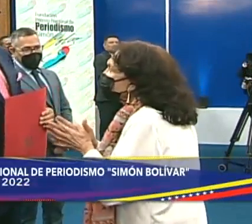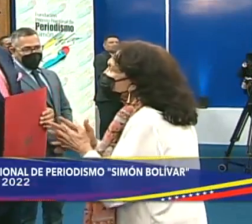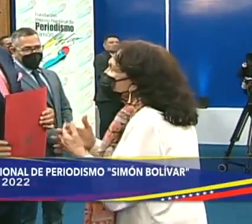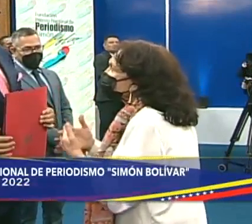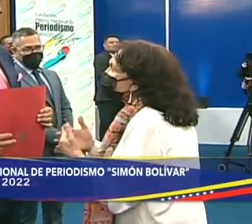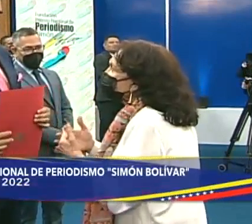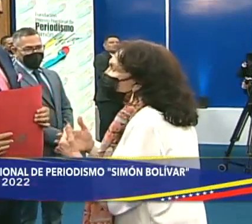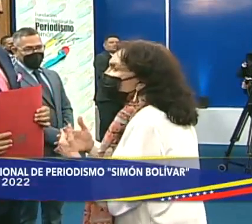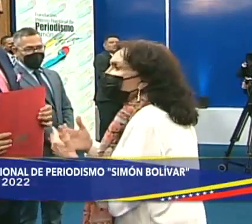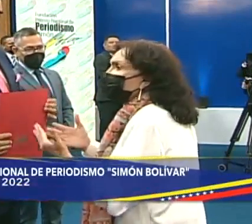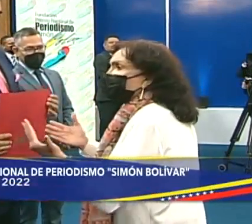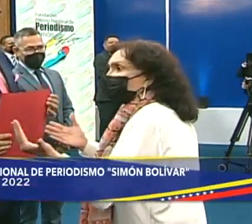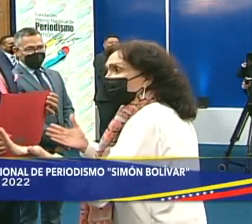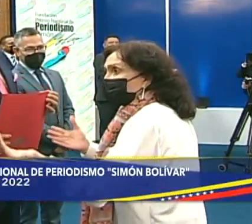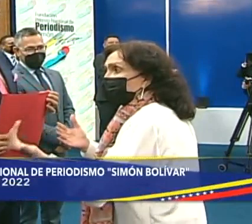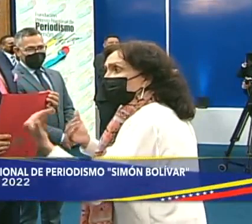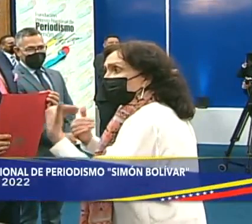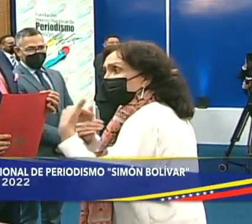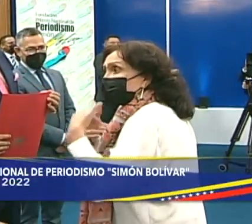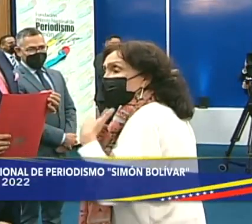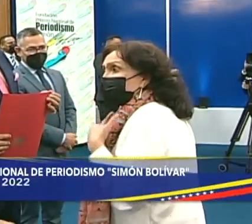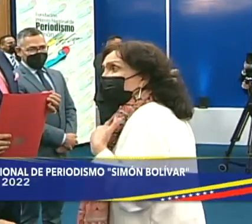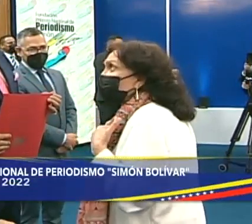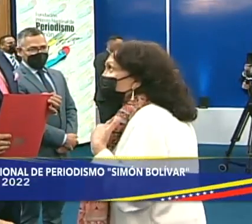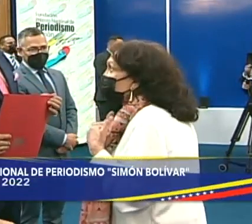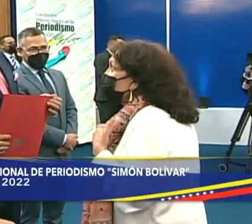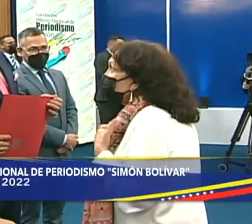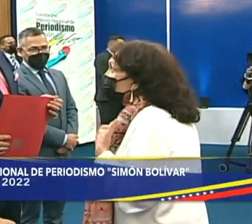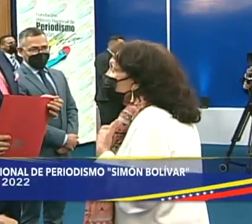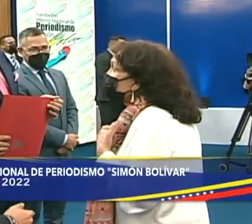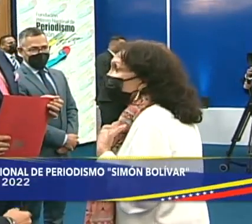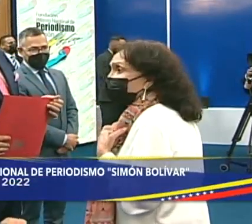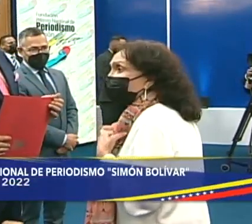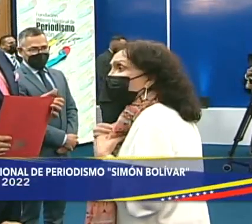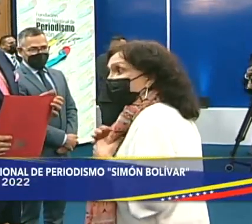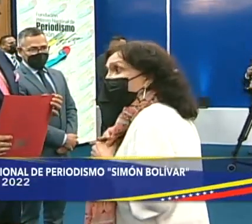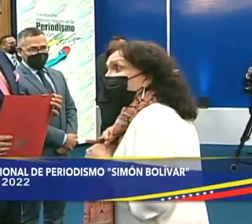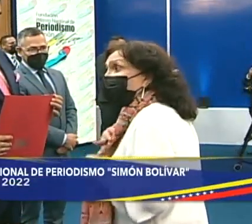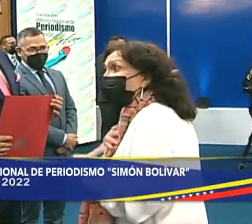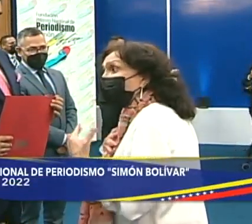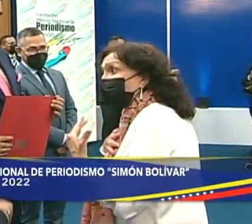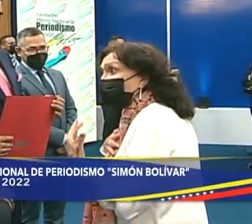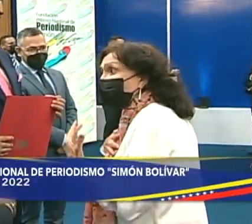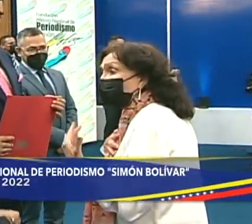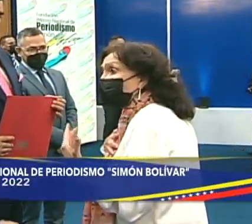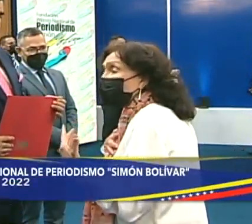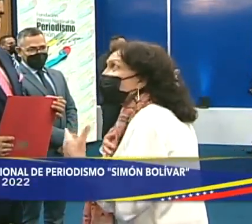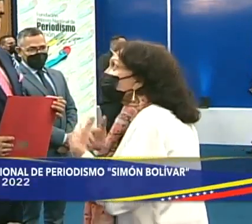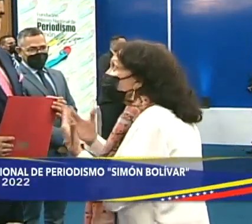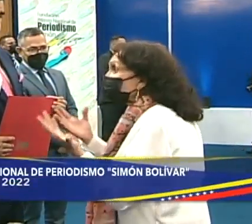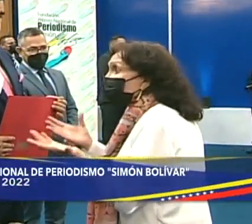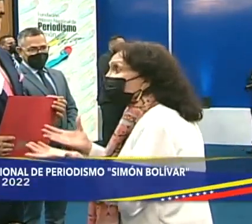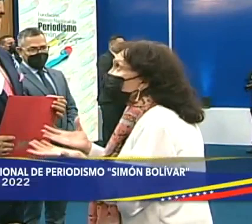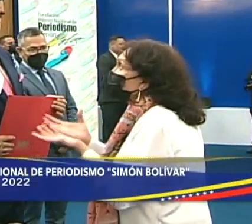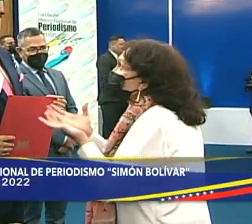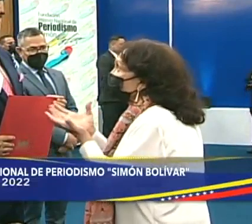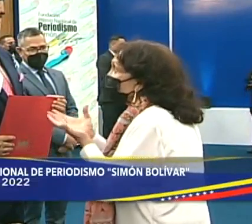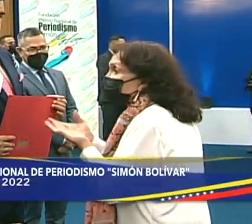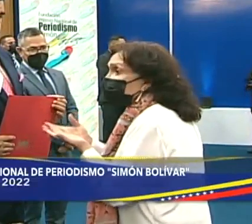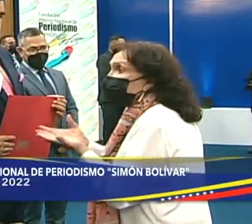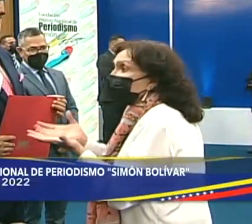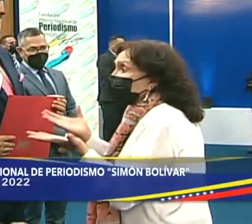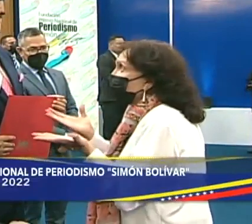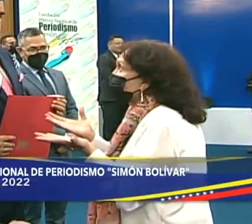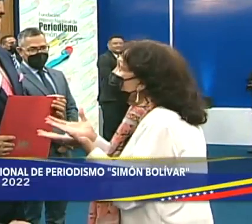Vemos ahí entonces a Dilia Huaycarán, una actriz que por décadas ha servido al país a través de la cultura, a través